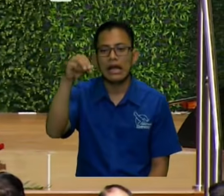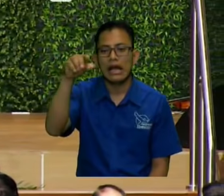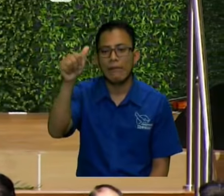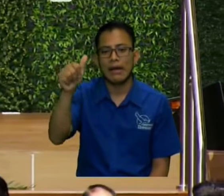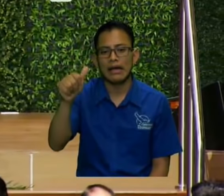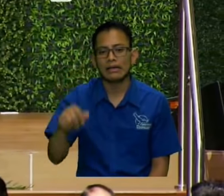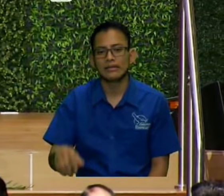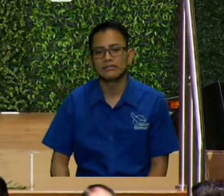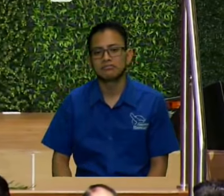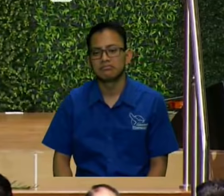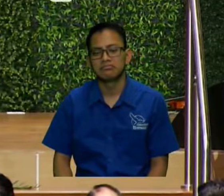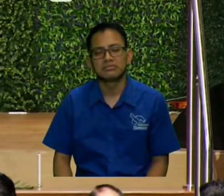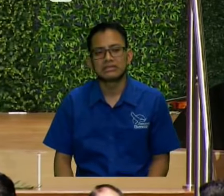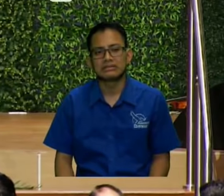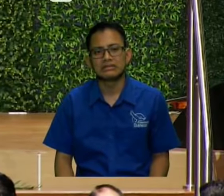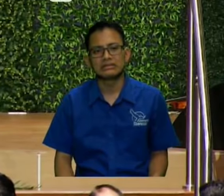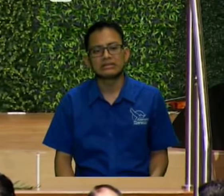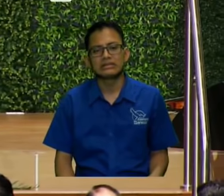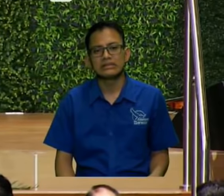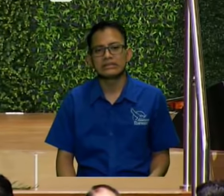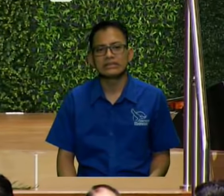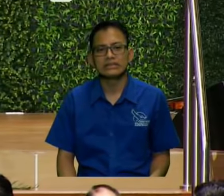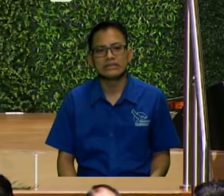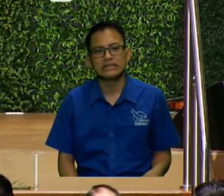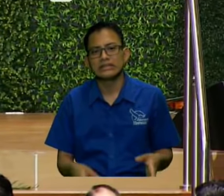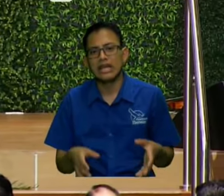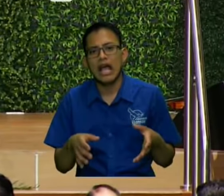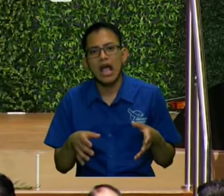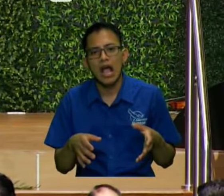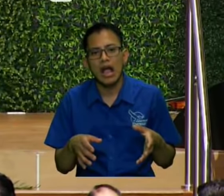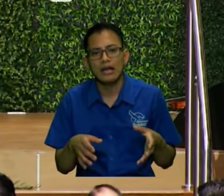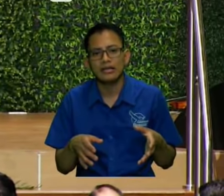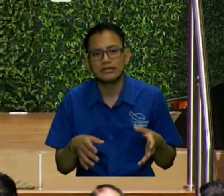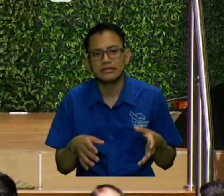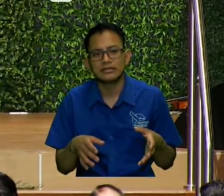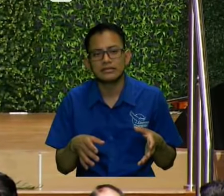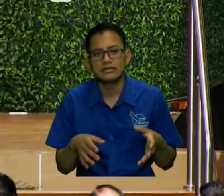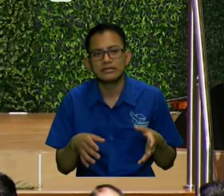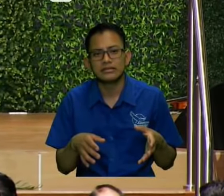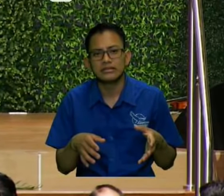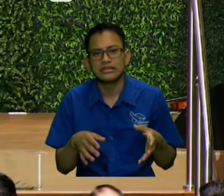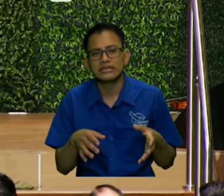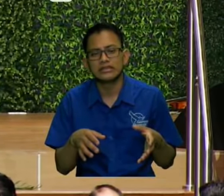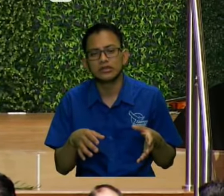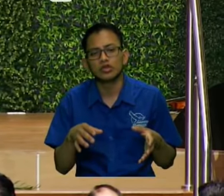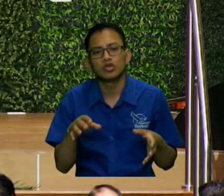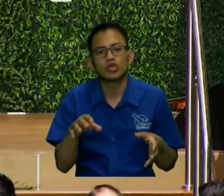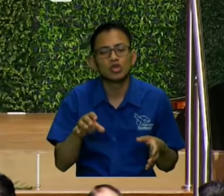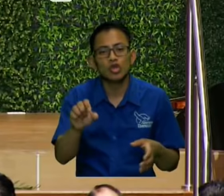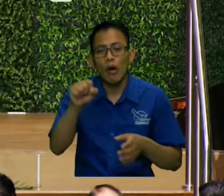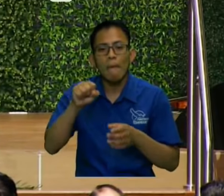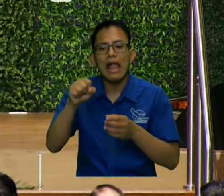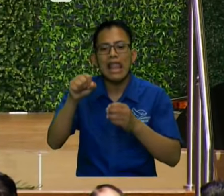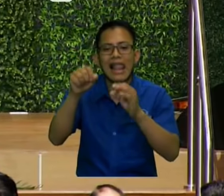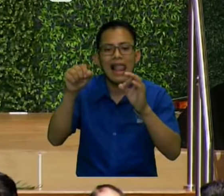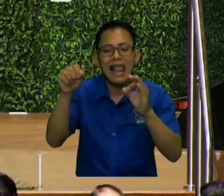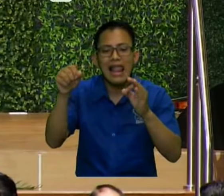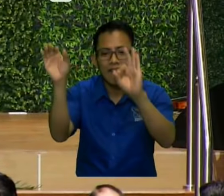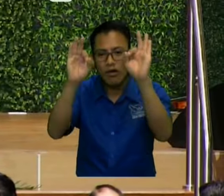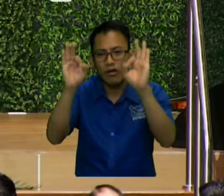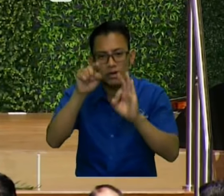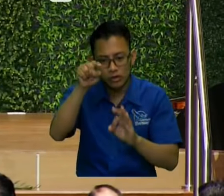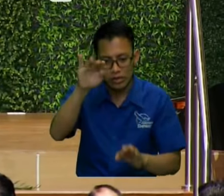Entonces, para que haya una transformación, tiene que haber una reforma. Pero para que haya esa reforma